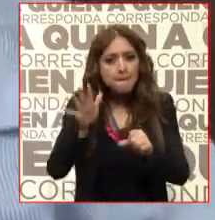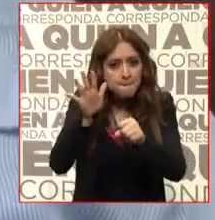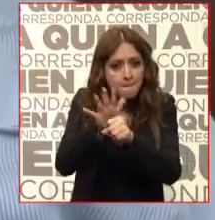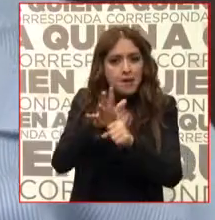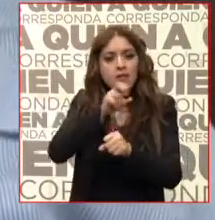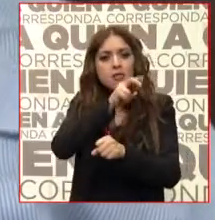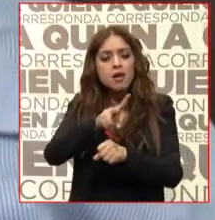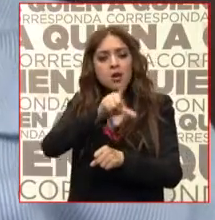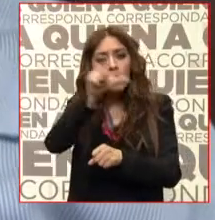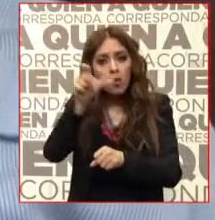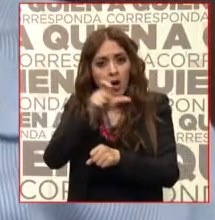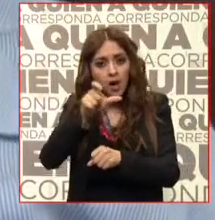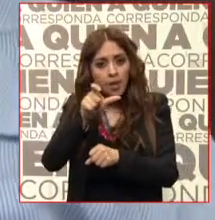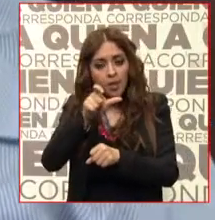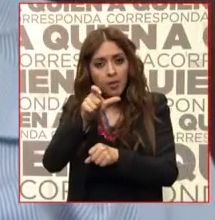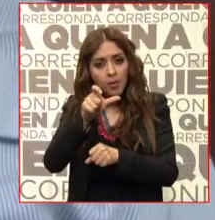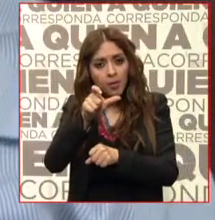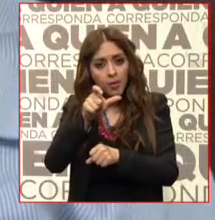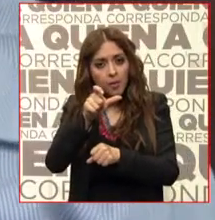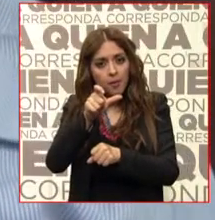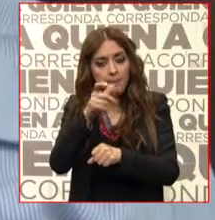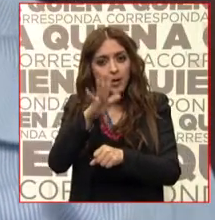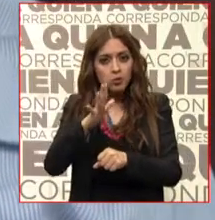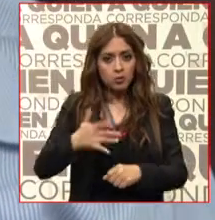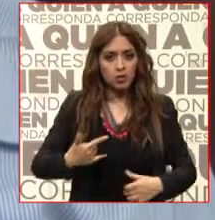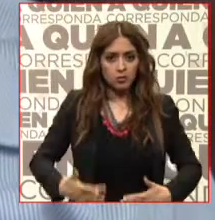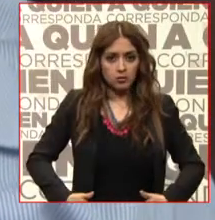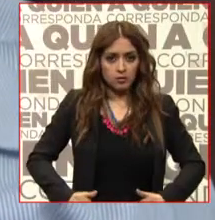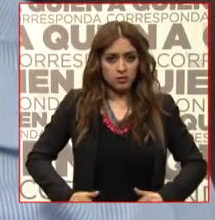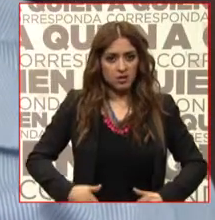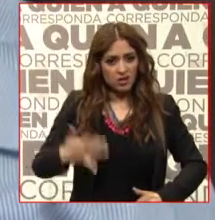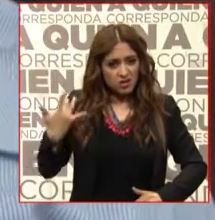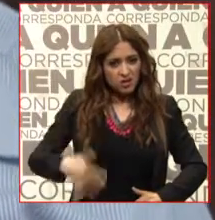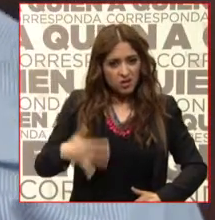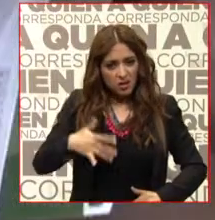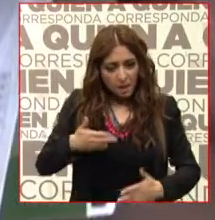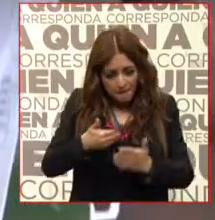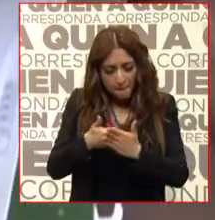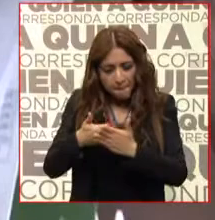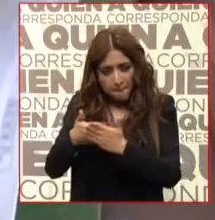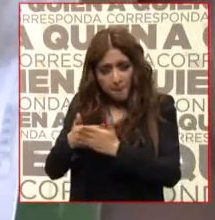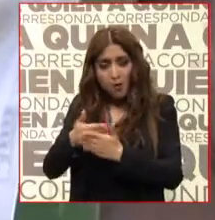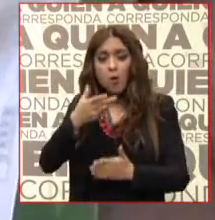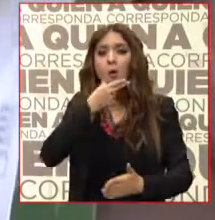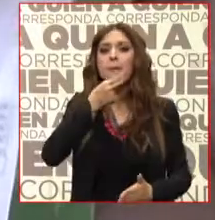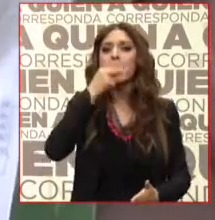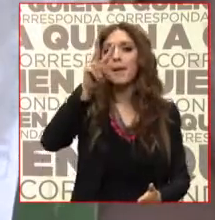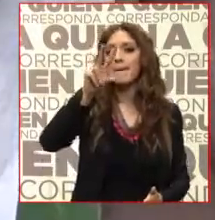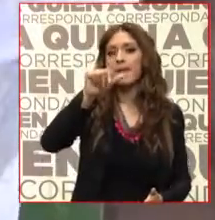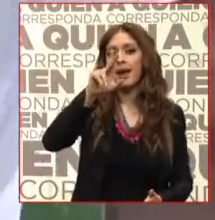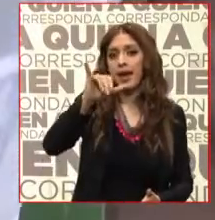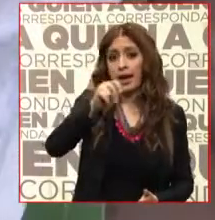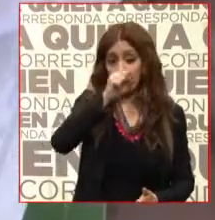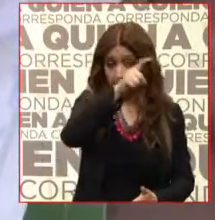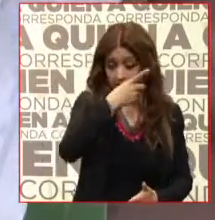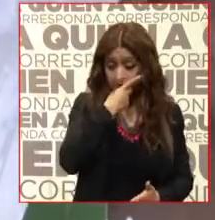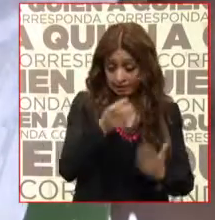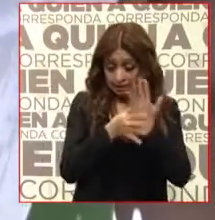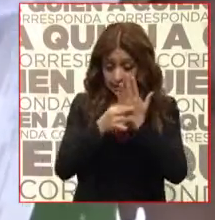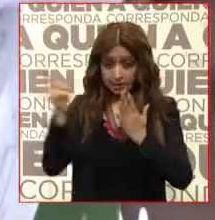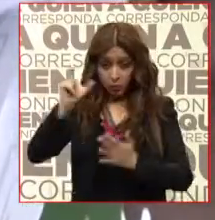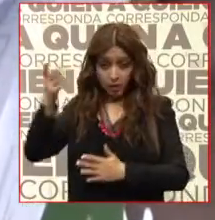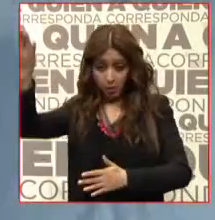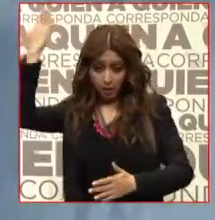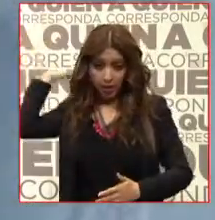atención, y al extremo de que a la altura del abdomen, ¿verdad?, también tengo ciertos bloqueos. Barajas Flores reveló que, según estudios que se realizó en